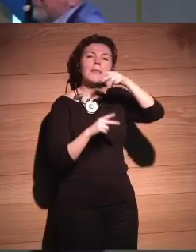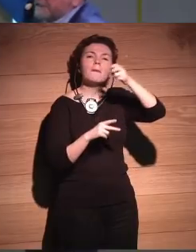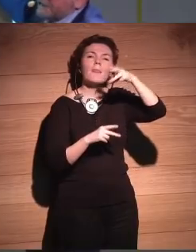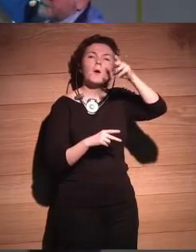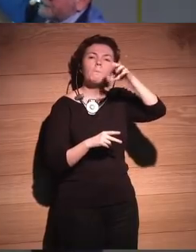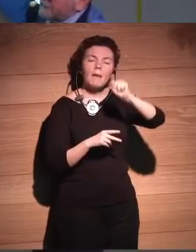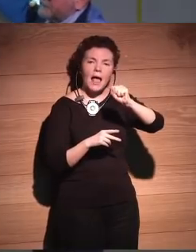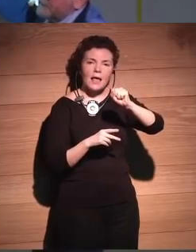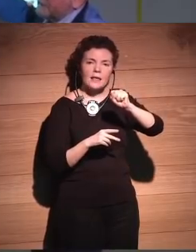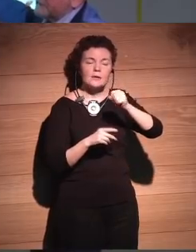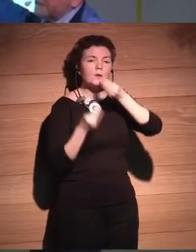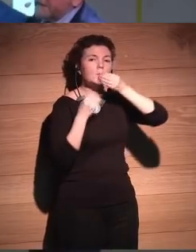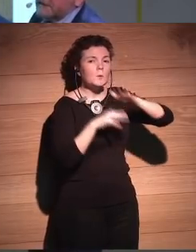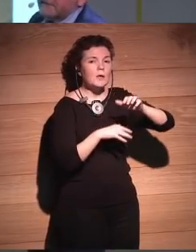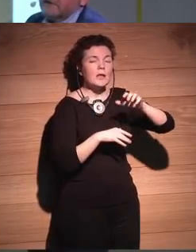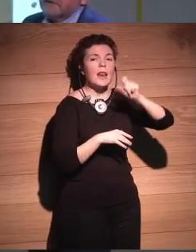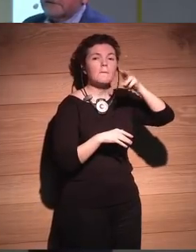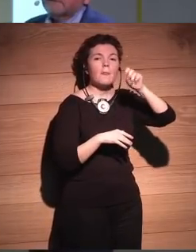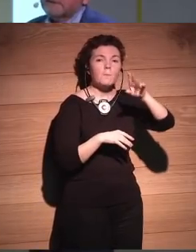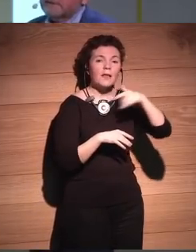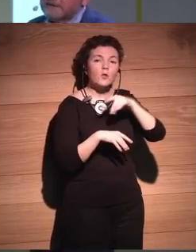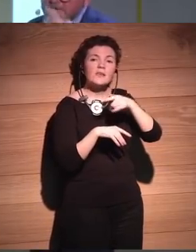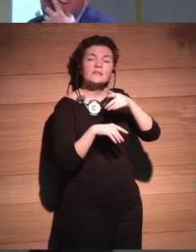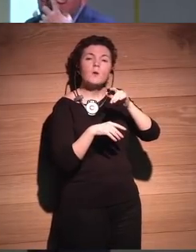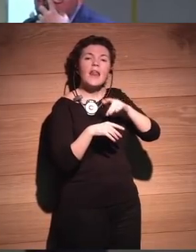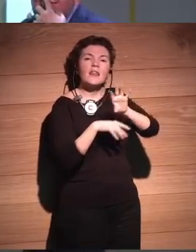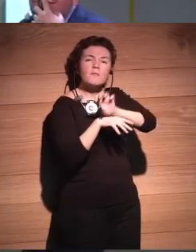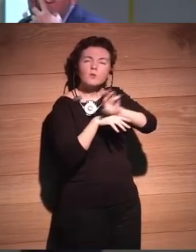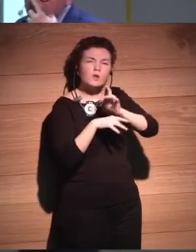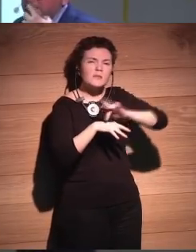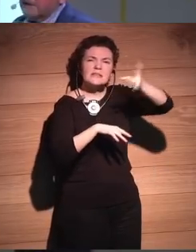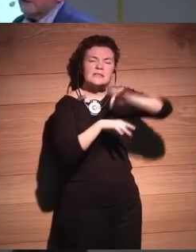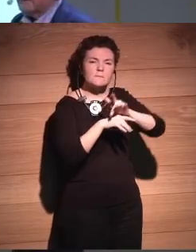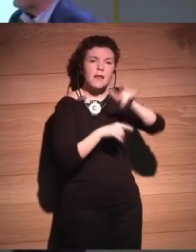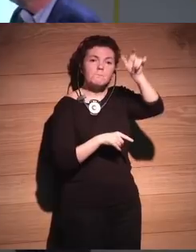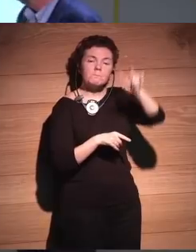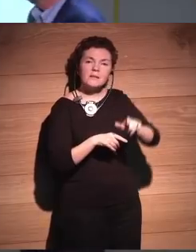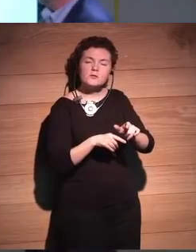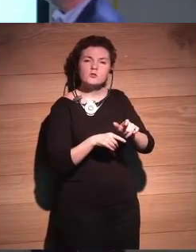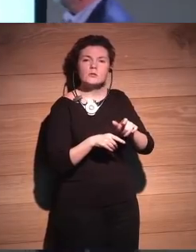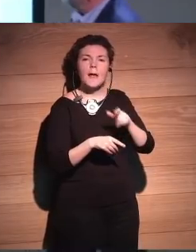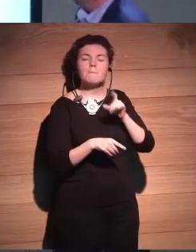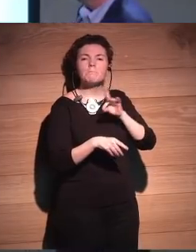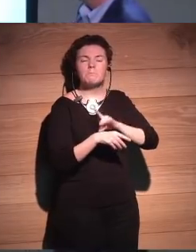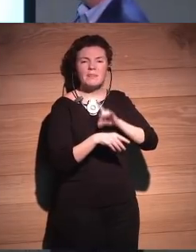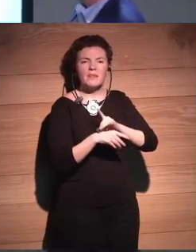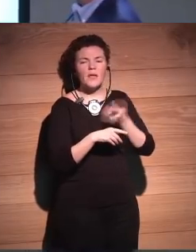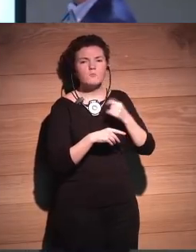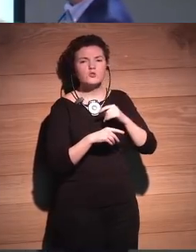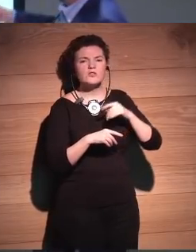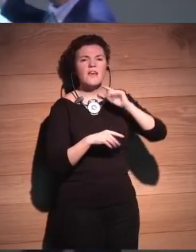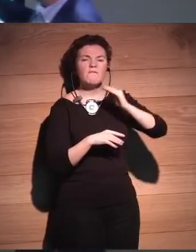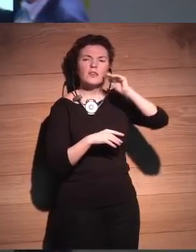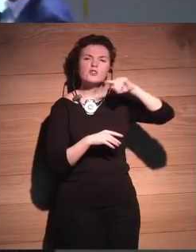precursor de la dopamina, y debido a esta hipersensibilidad de los receptores, el paciente tiene muchos efectos secundarios asociados.